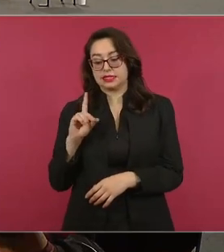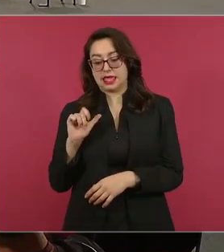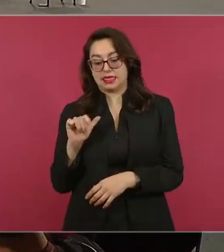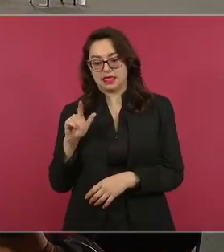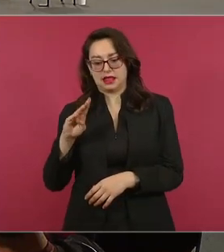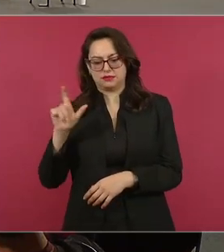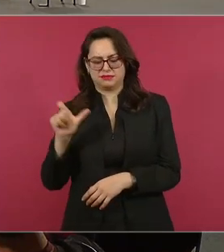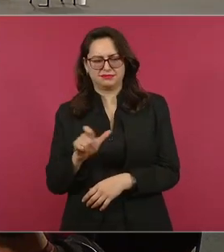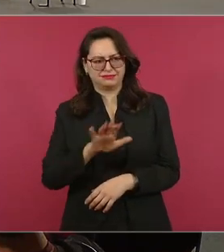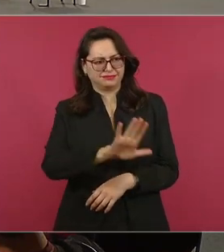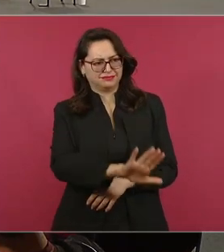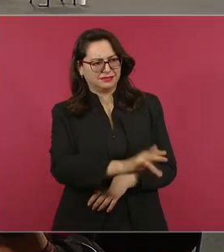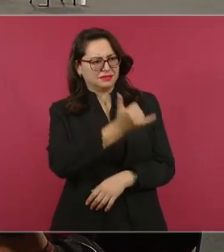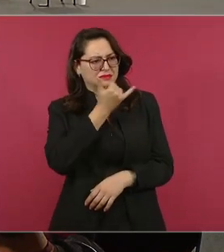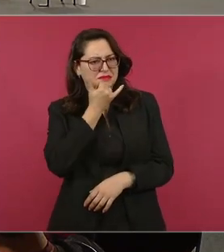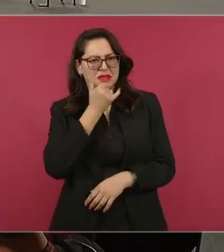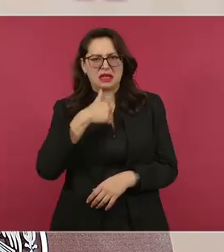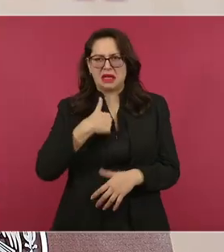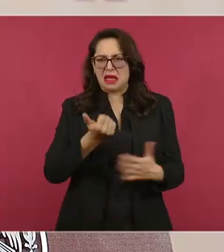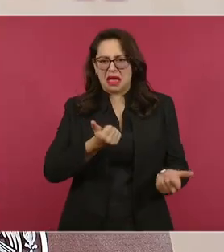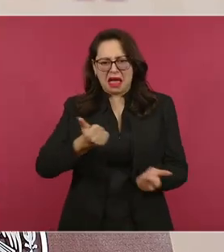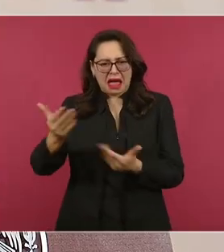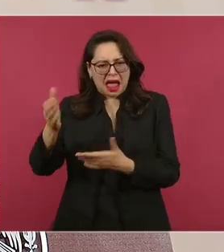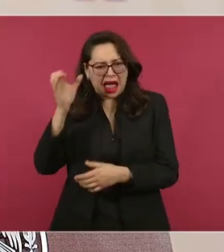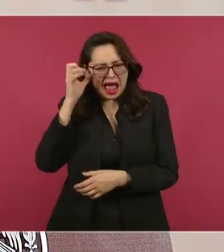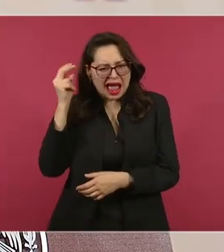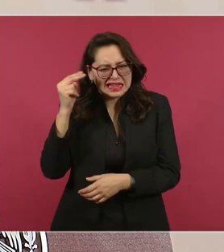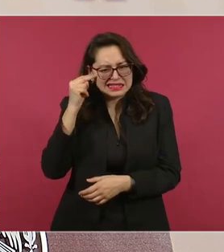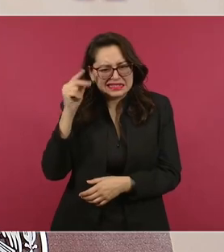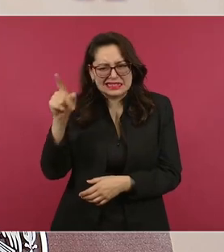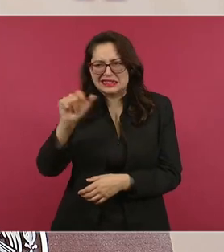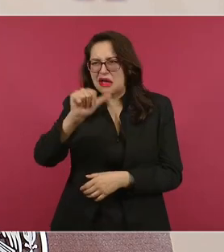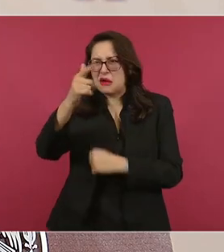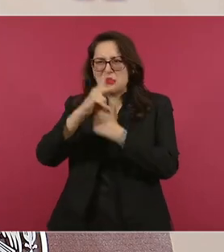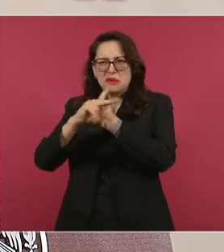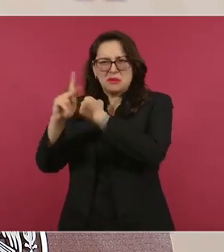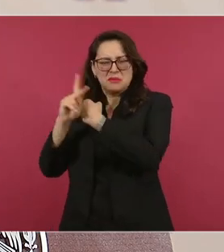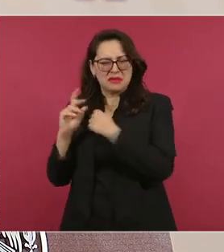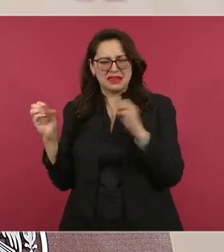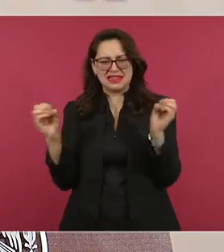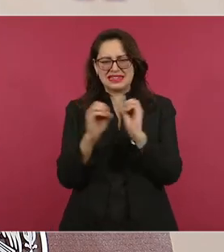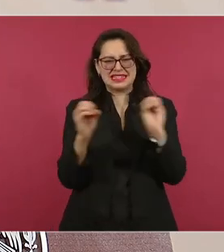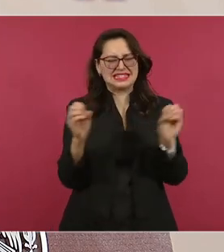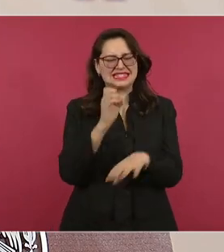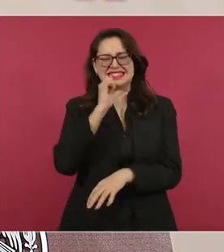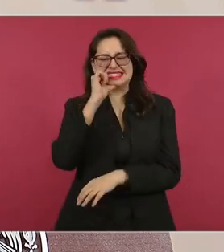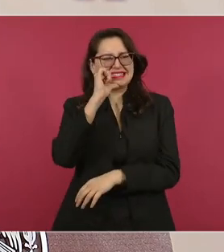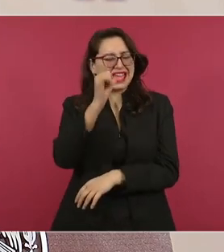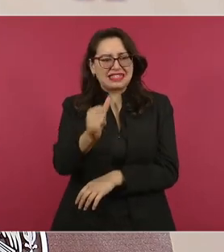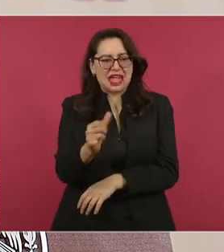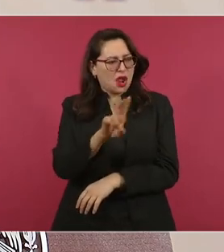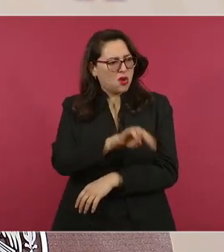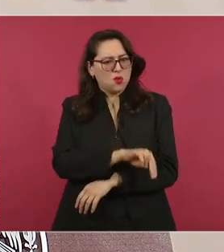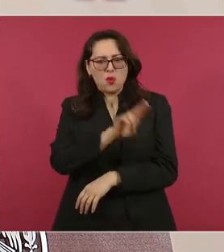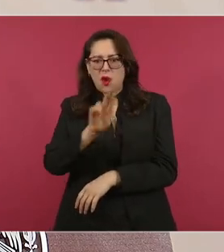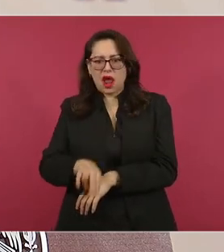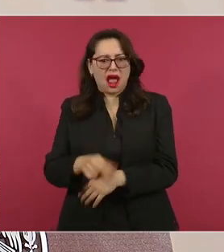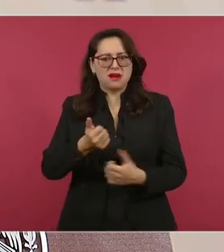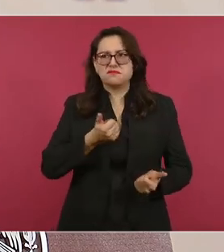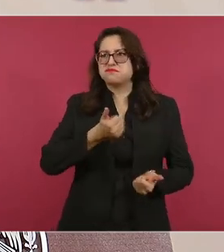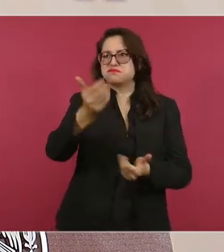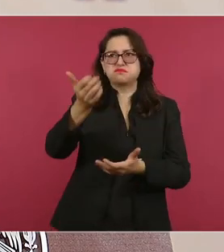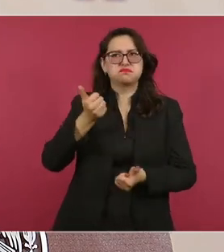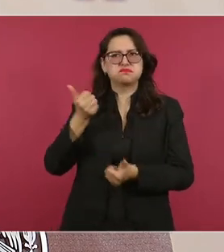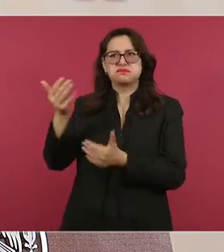informó que no realiza exportaciones de productos a ningún país y deslindó al organismo público de cualquier mal